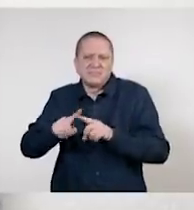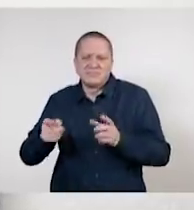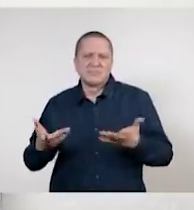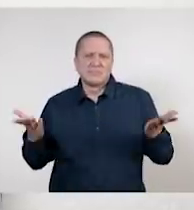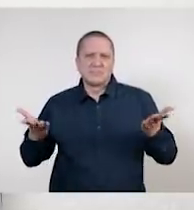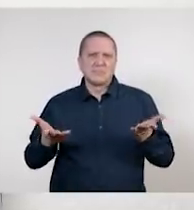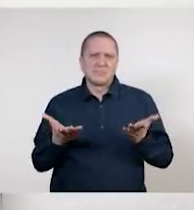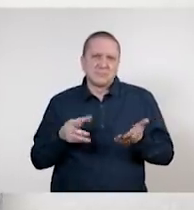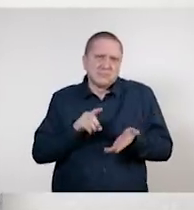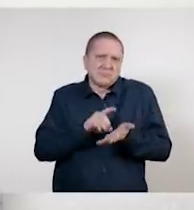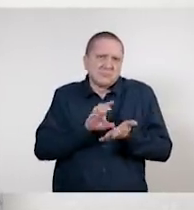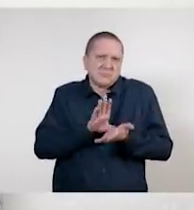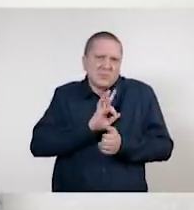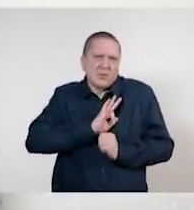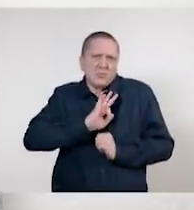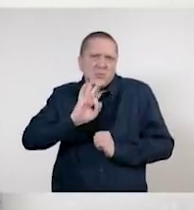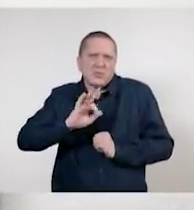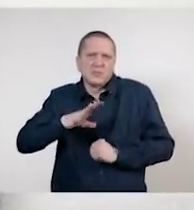sí, con alguna discapacidad,